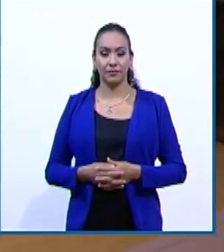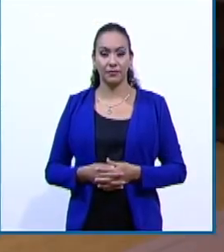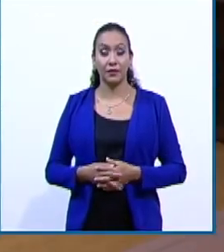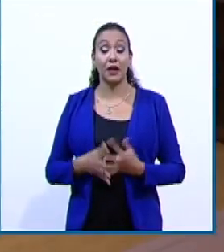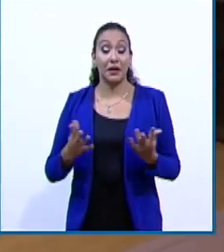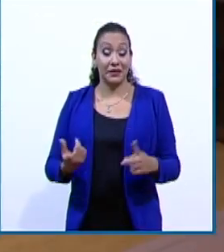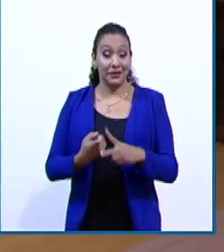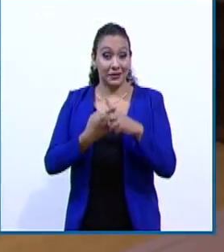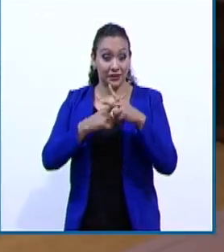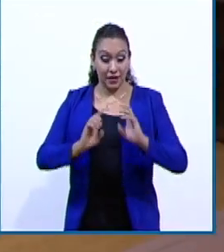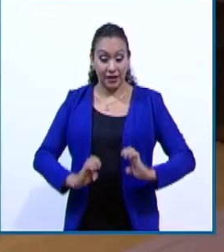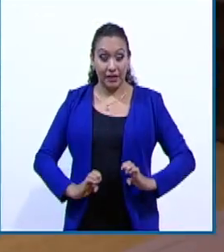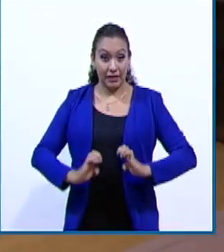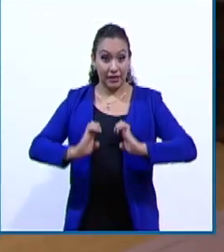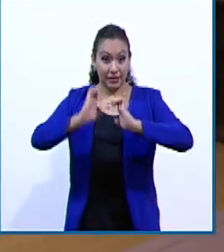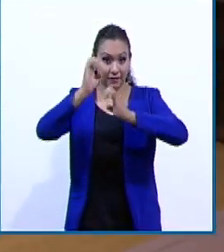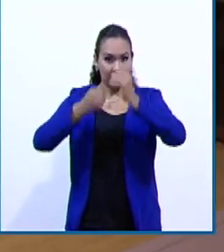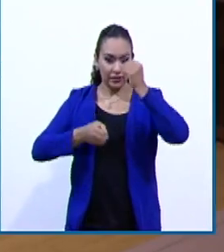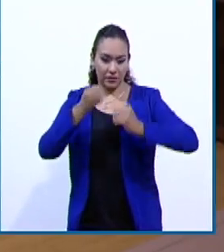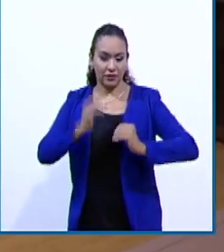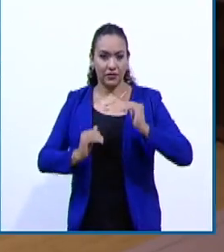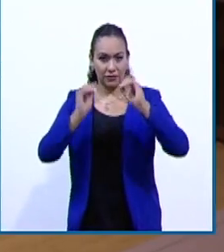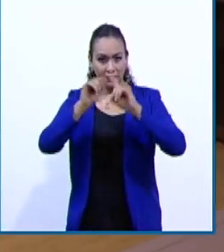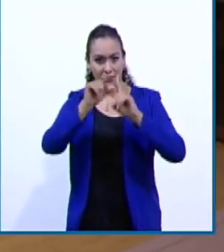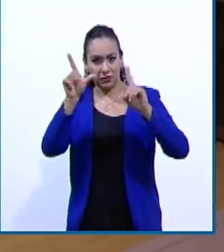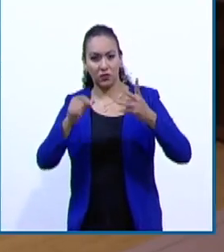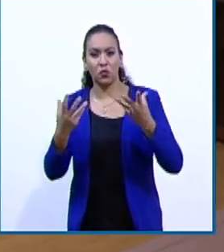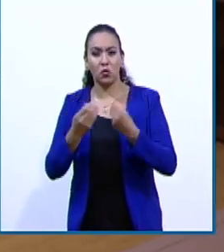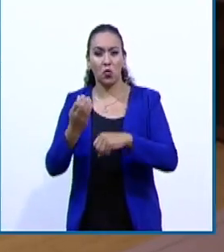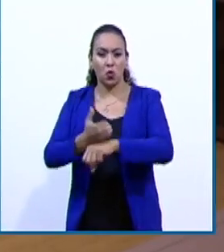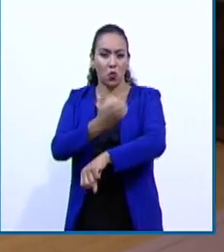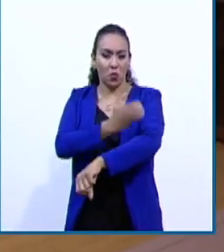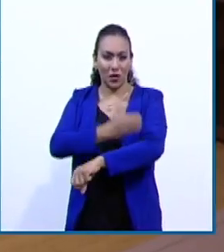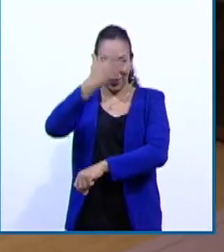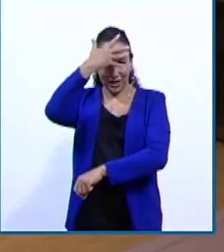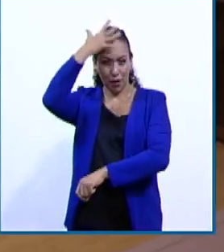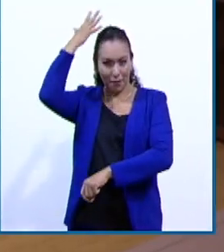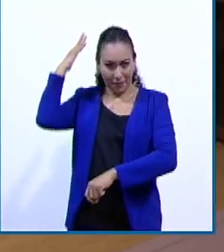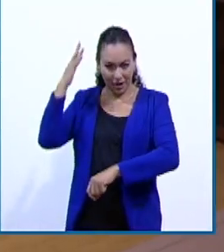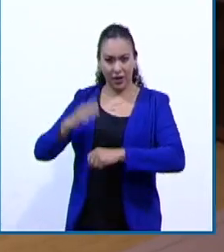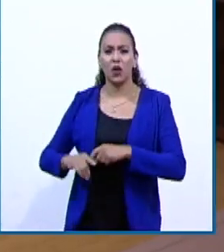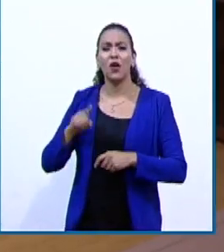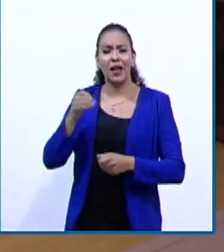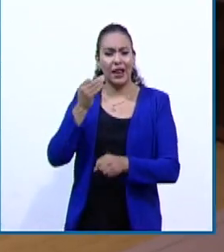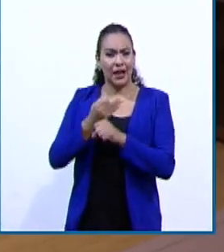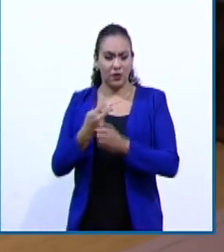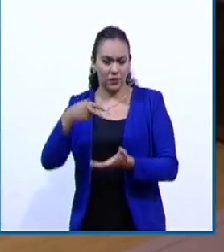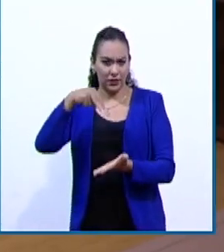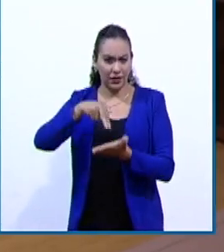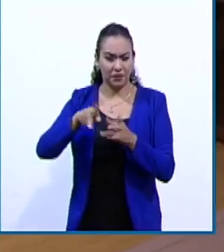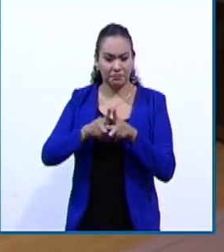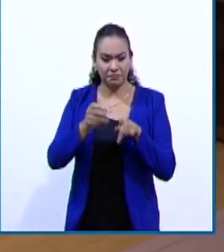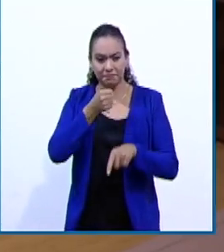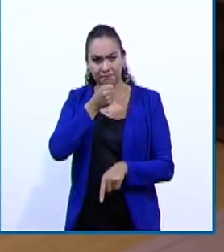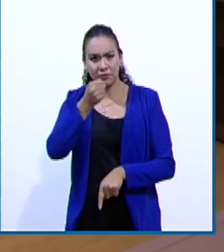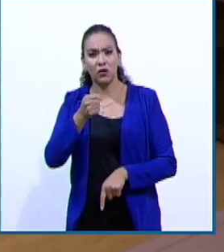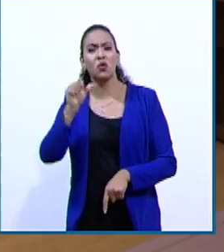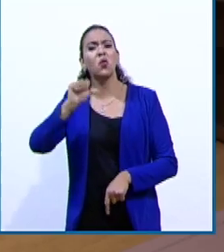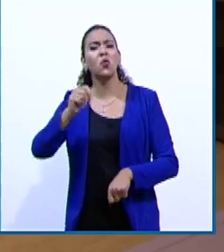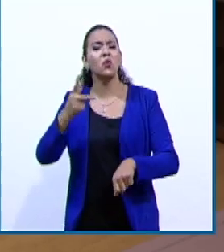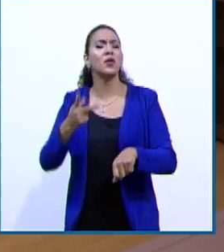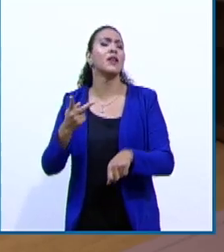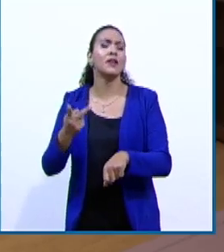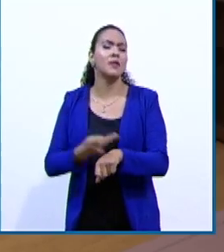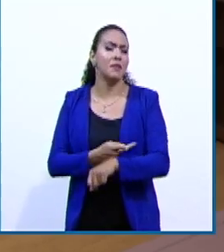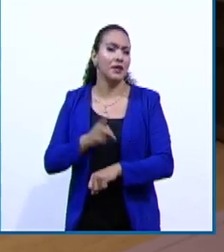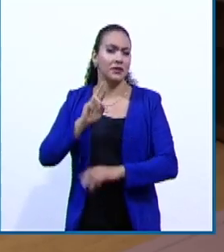Vamos directo hasta el edificio sede de la Suprema Corte con nuestro compañero Mario López Peña, quien nos tiene el reporte de lo que resolvió esta tarde en la